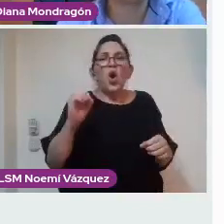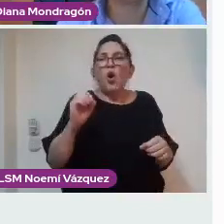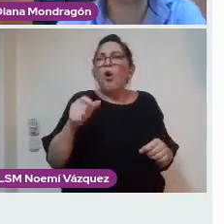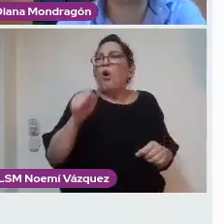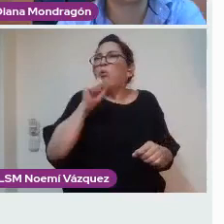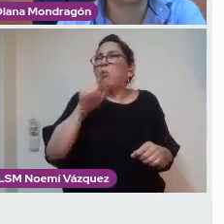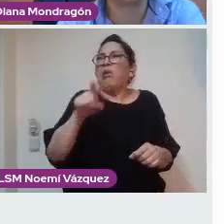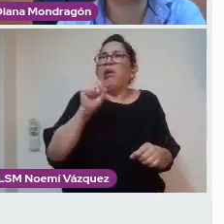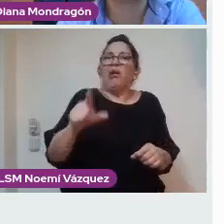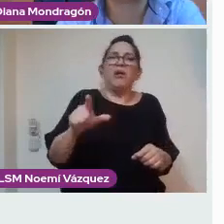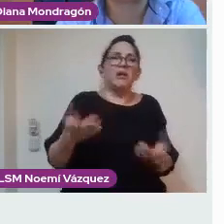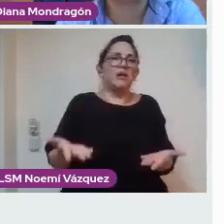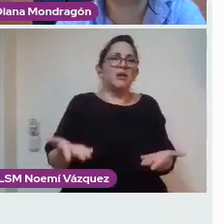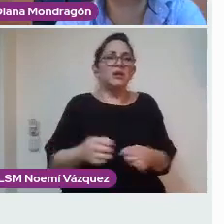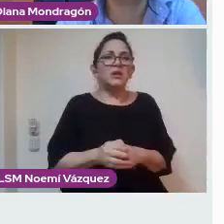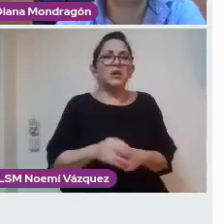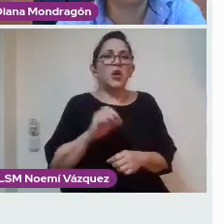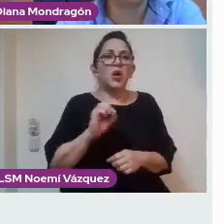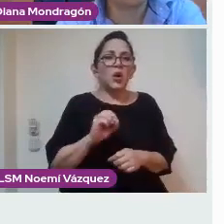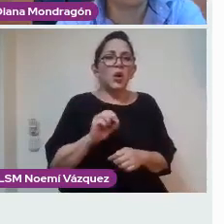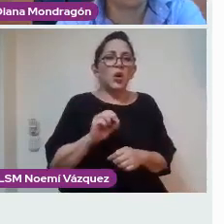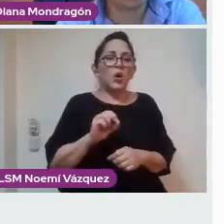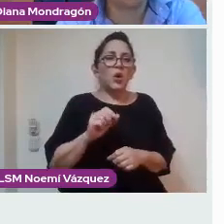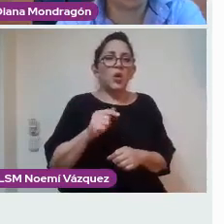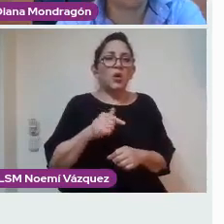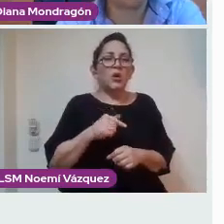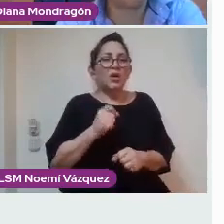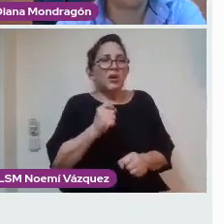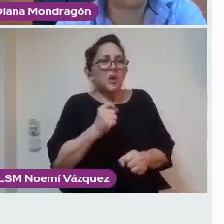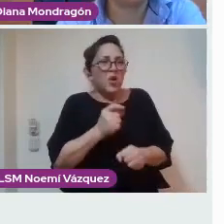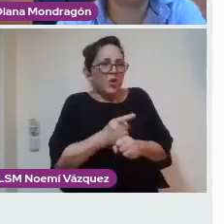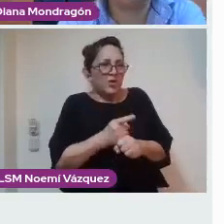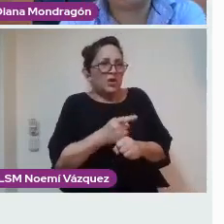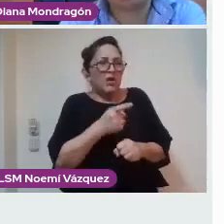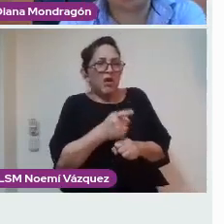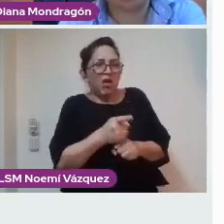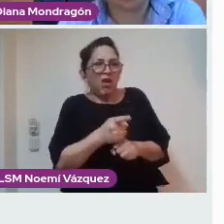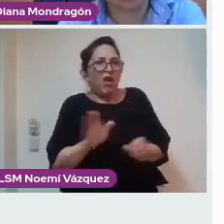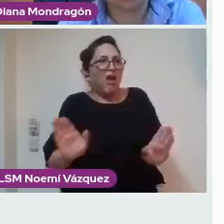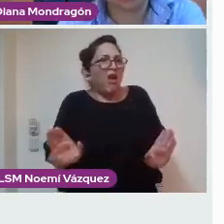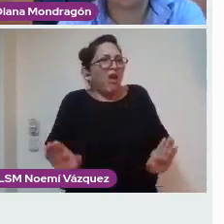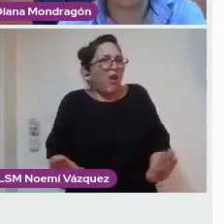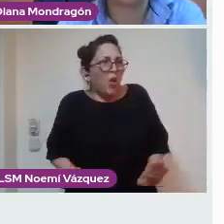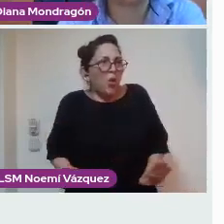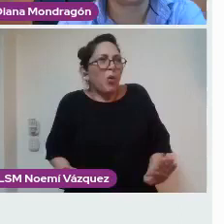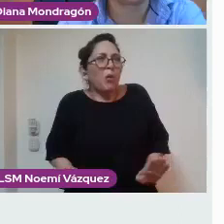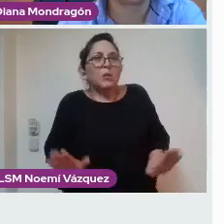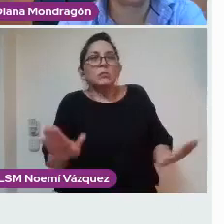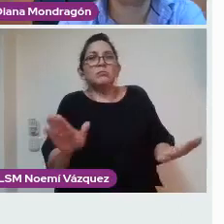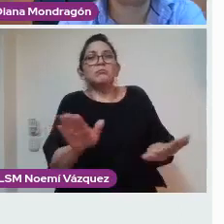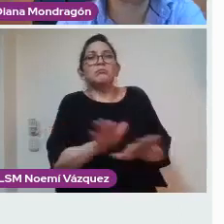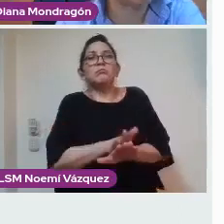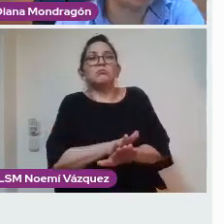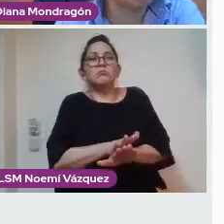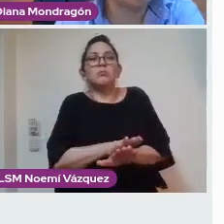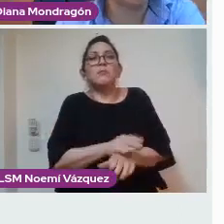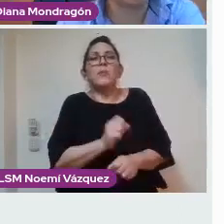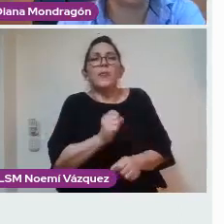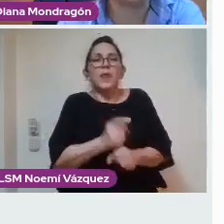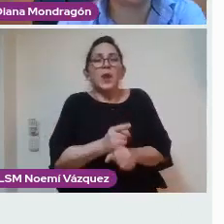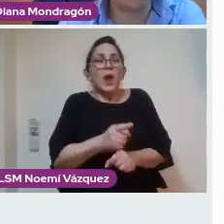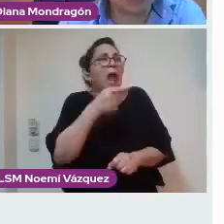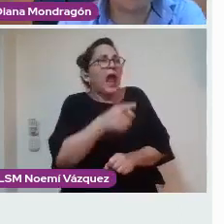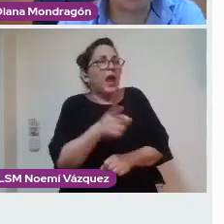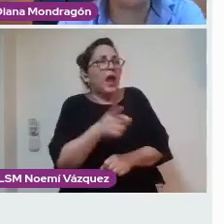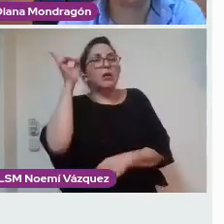o incluso tienen, los notamos que cambian alguna de conducta, como les decía hace rato, que tienen más sueño, que